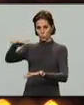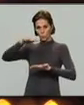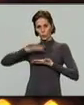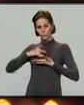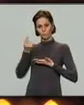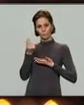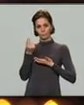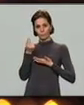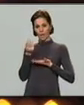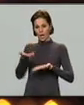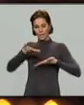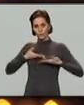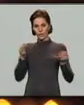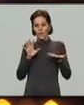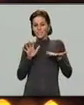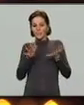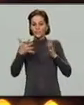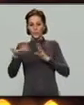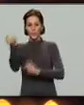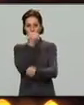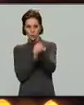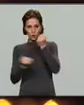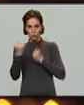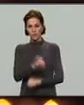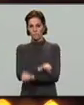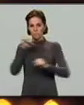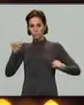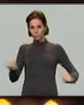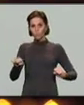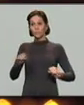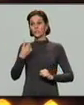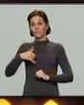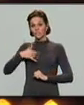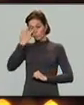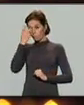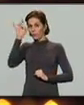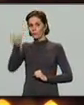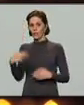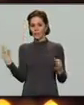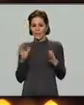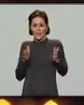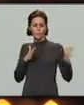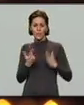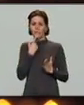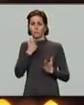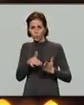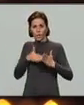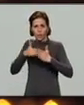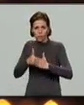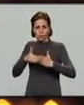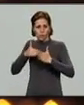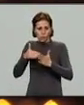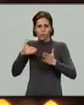antiguas pesetas que nos van a permitir consolidar la transición económica que estamos liderando y dejar